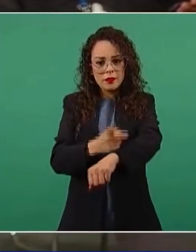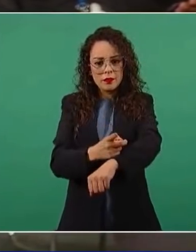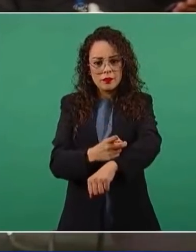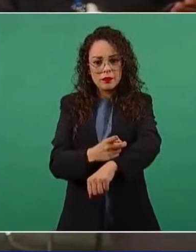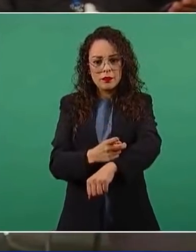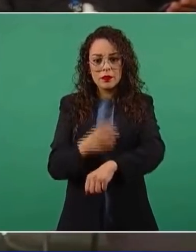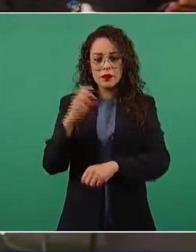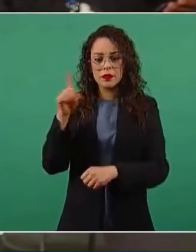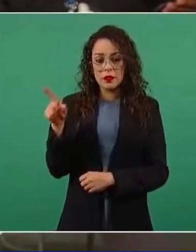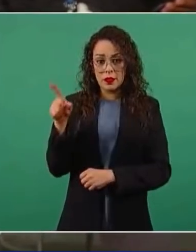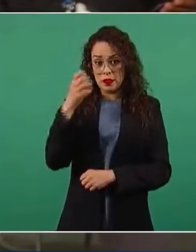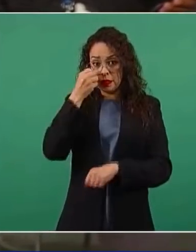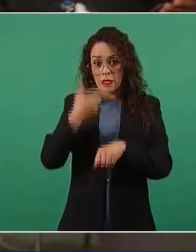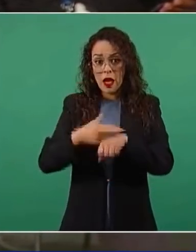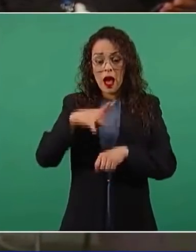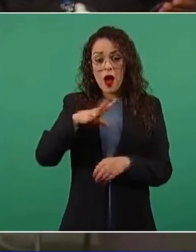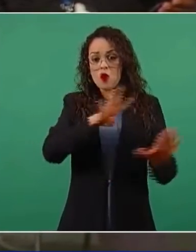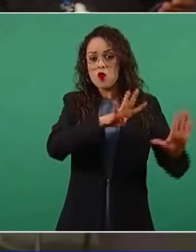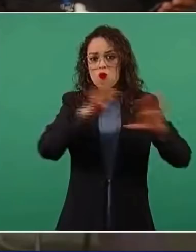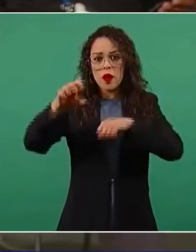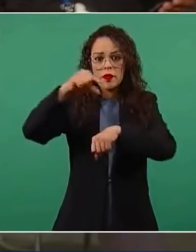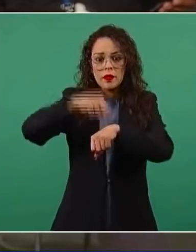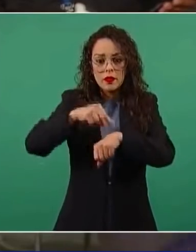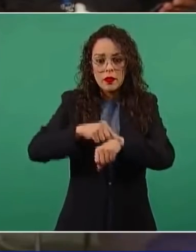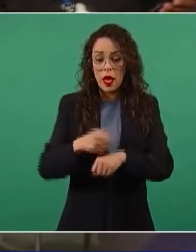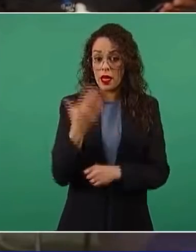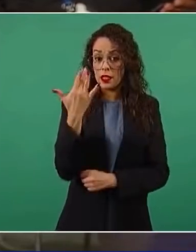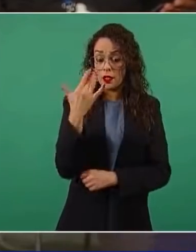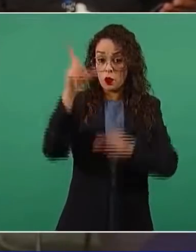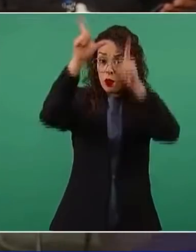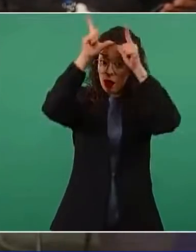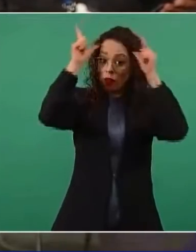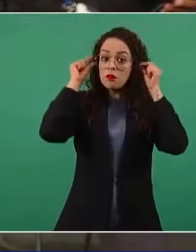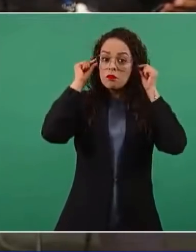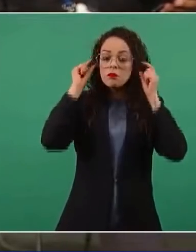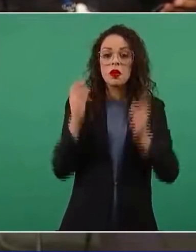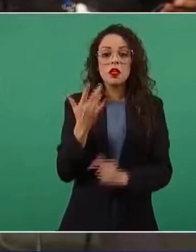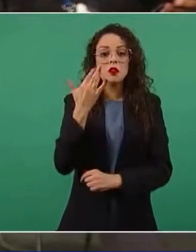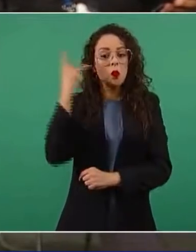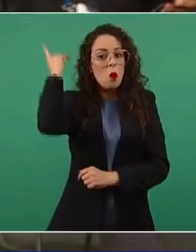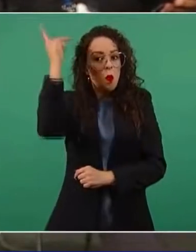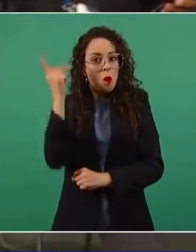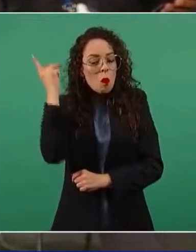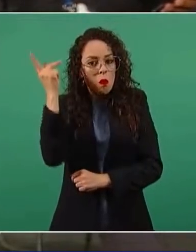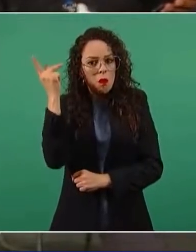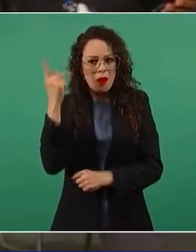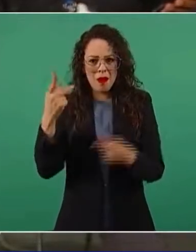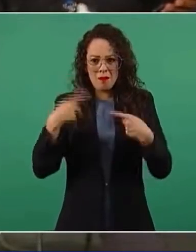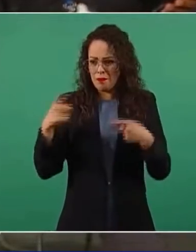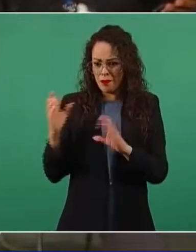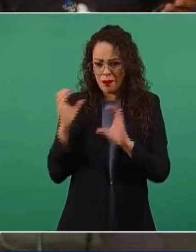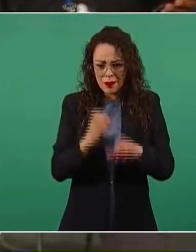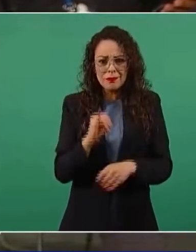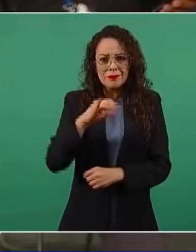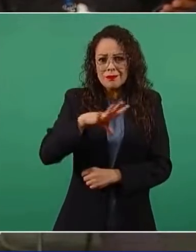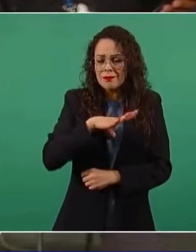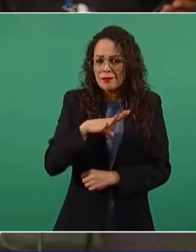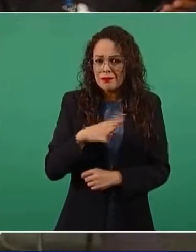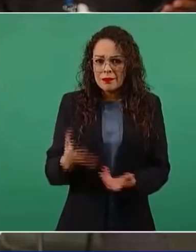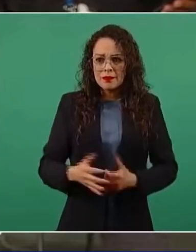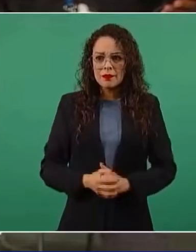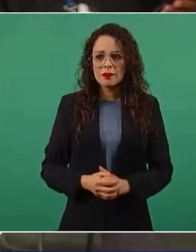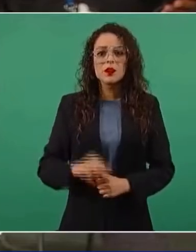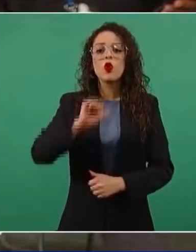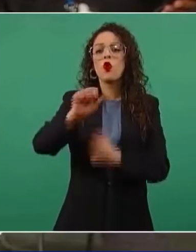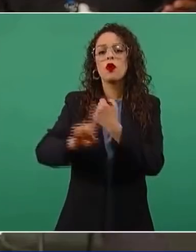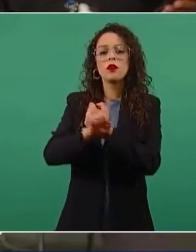400 médicos. Sí. Tiene 50 enfermeras y 50 psicólogos, o sea, personal El problema también que me plantean es que